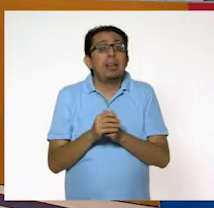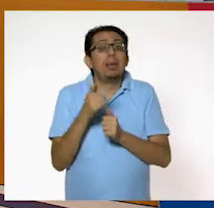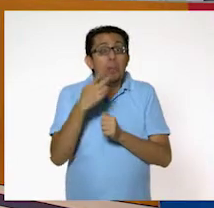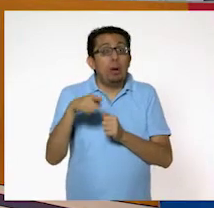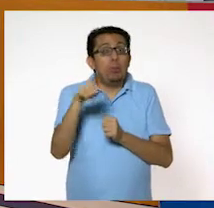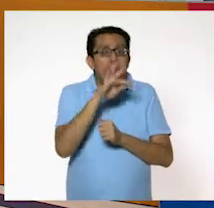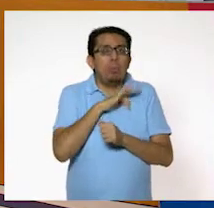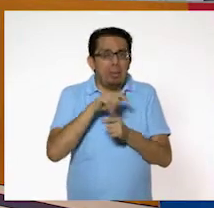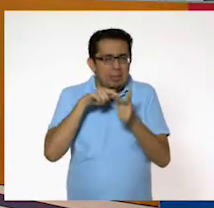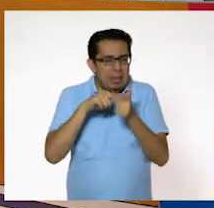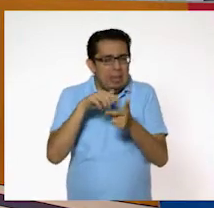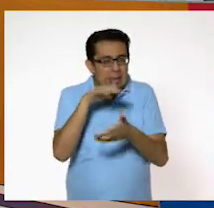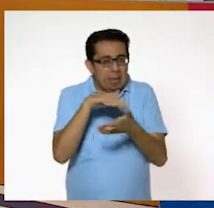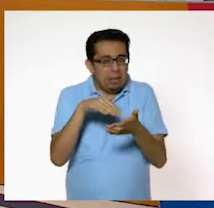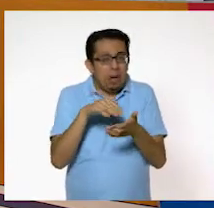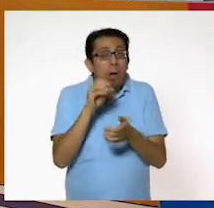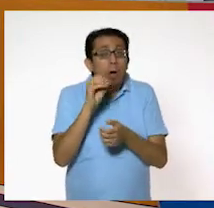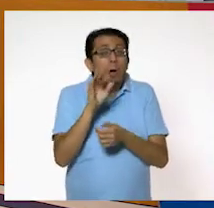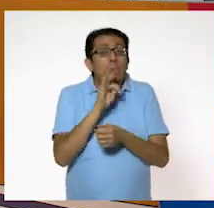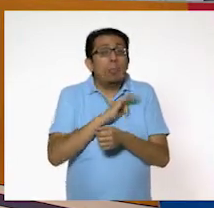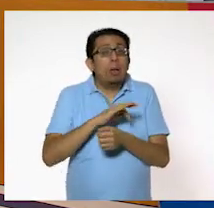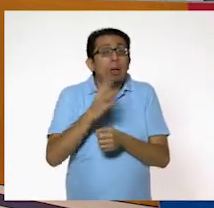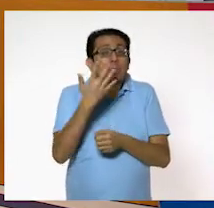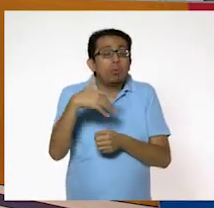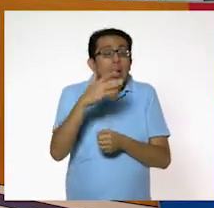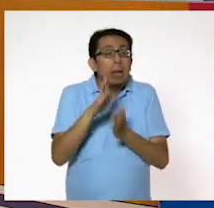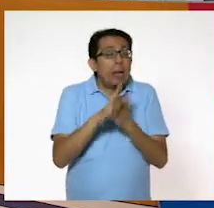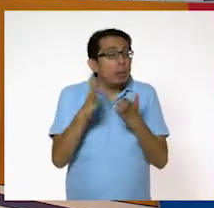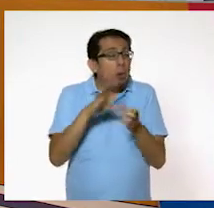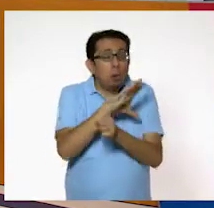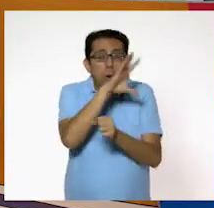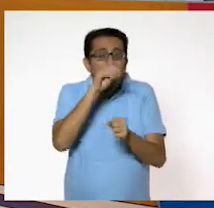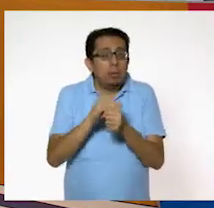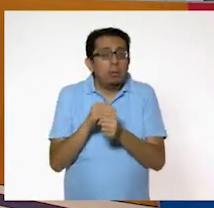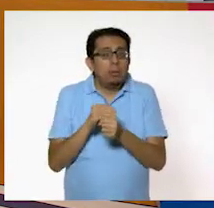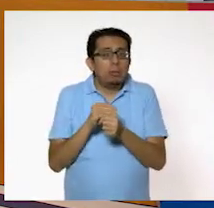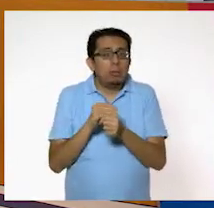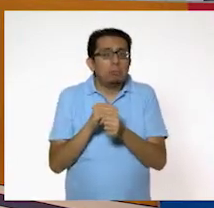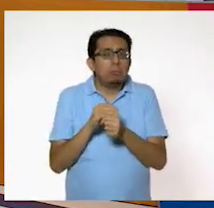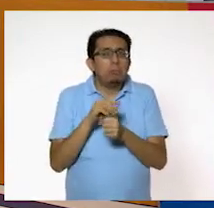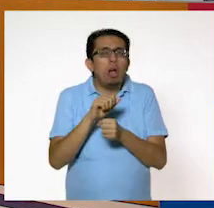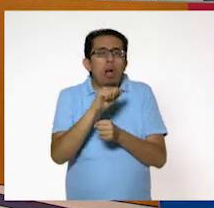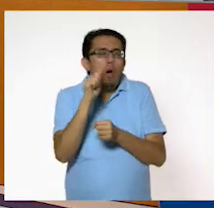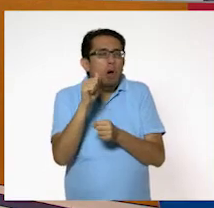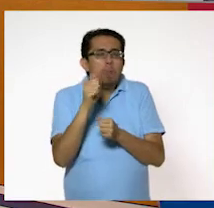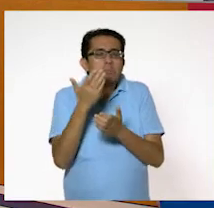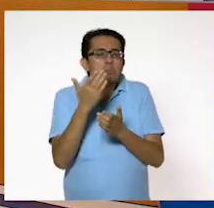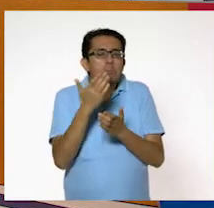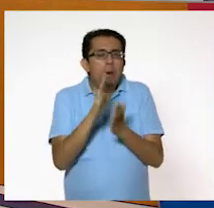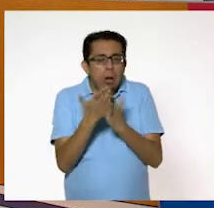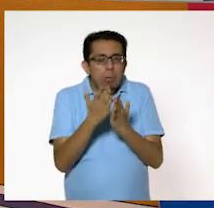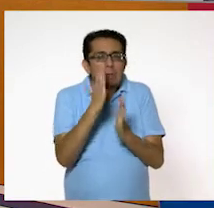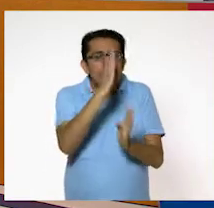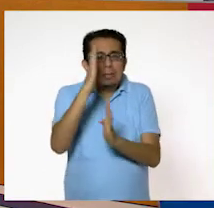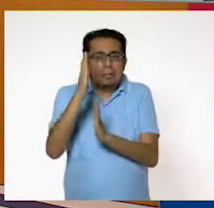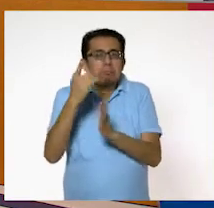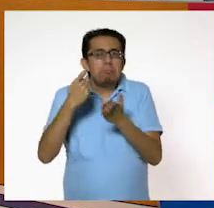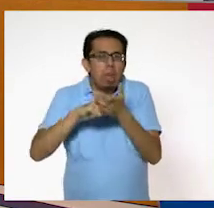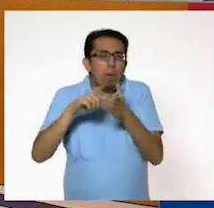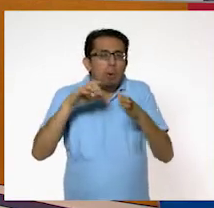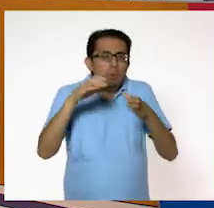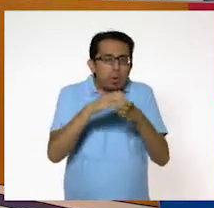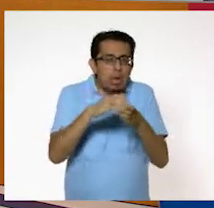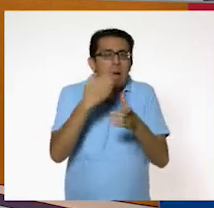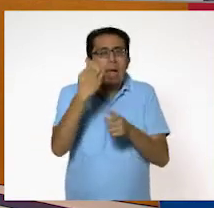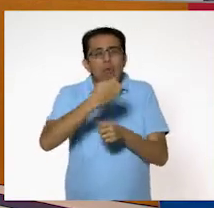pueden continuar leyendo o pueden buscar el libro completo pues en alguna biblioteca de su comunidad, de la